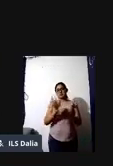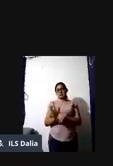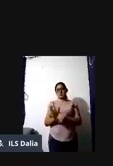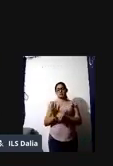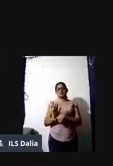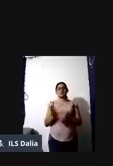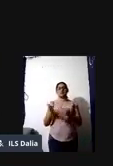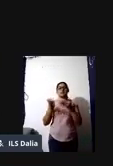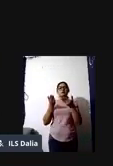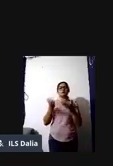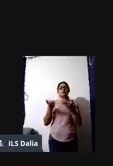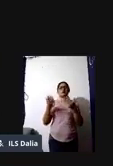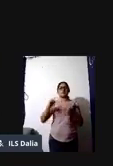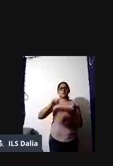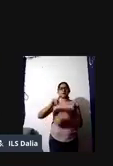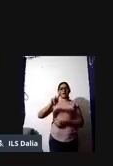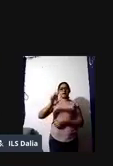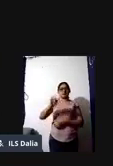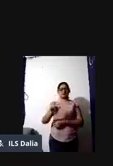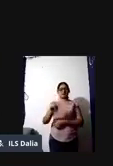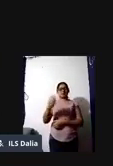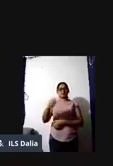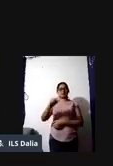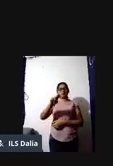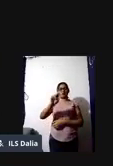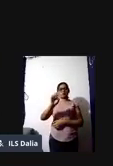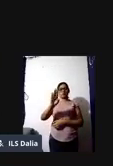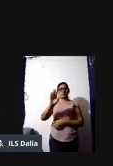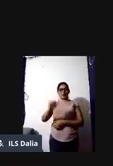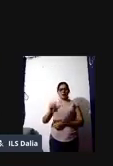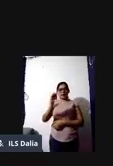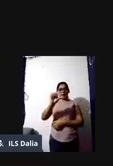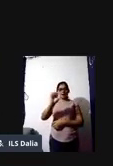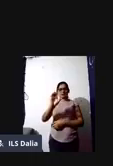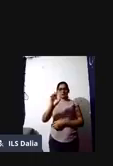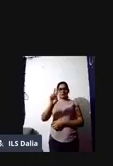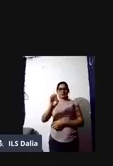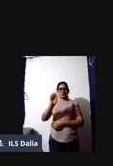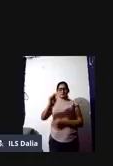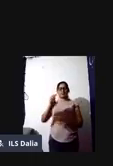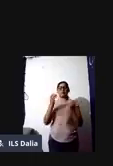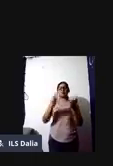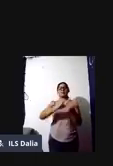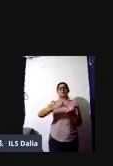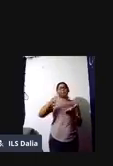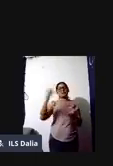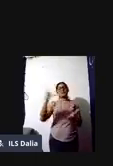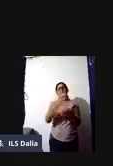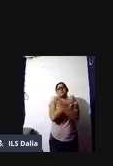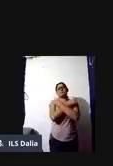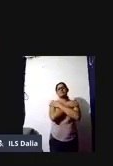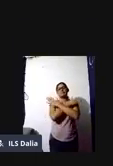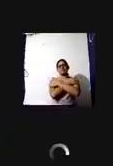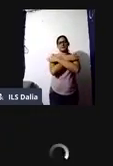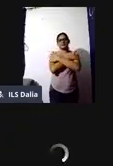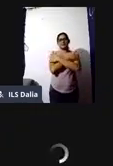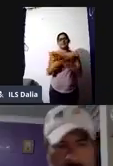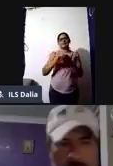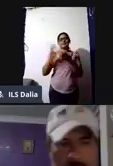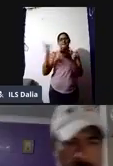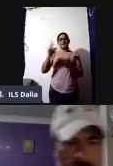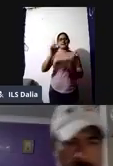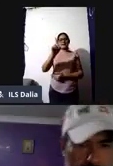maestra Norma Aceves García. Les agradezco infinitamente, los abrazo. Gracias a mi querido